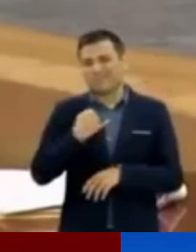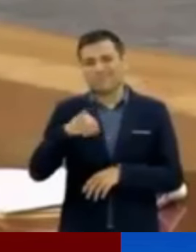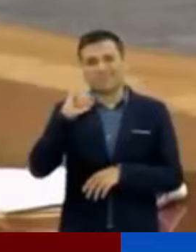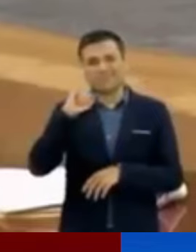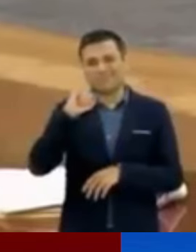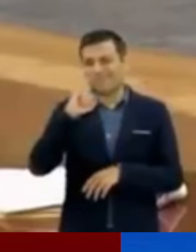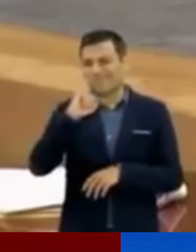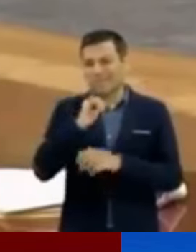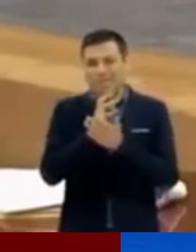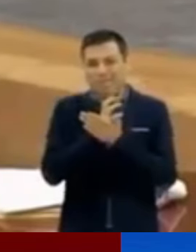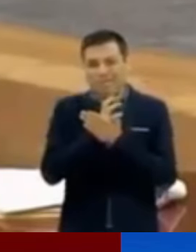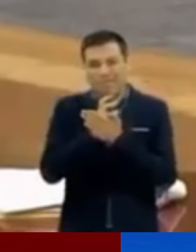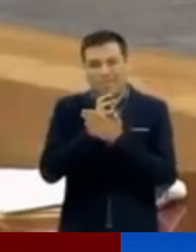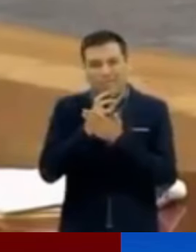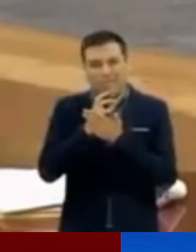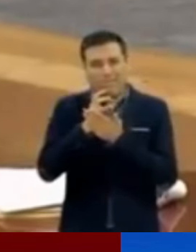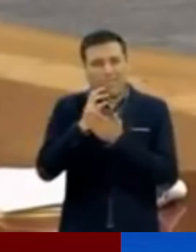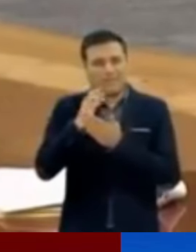le ocurre.